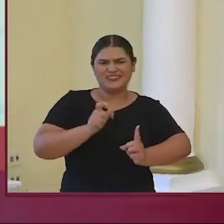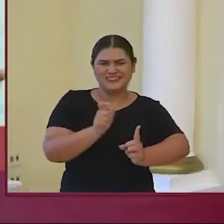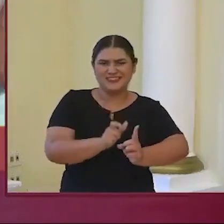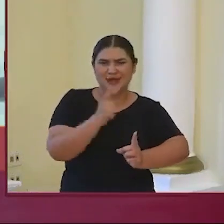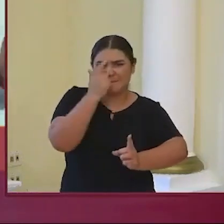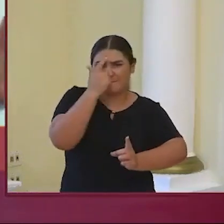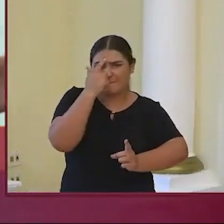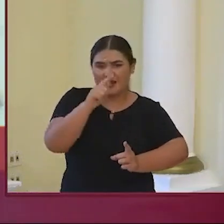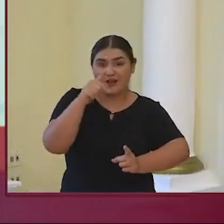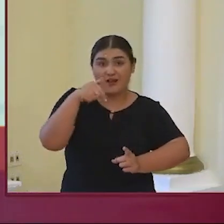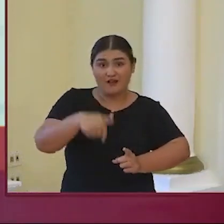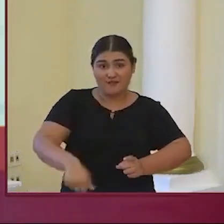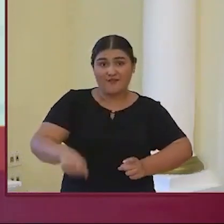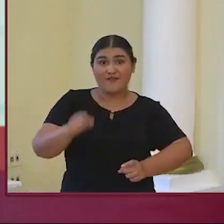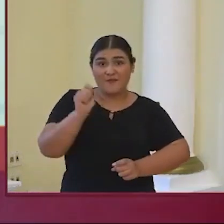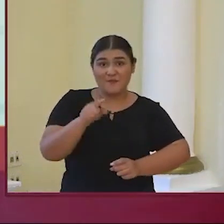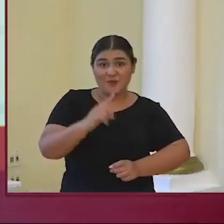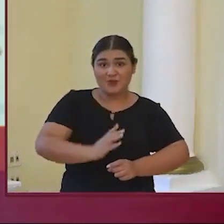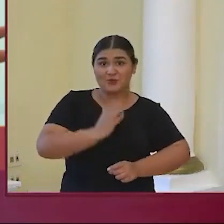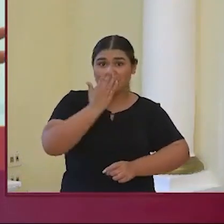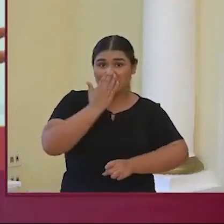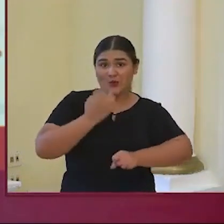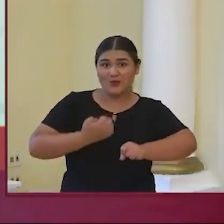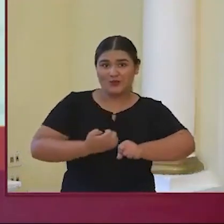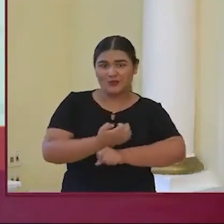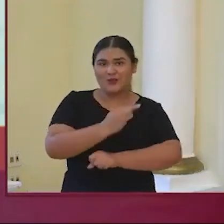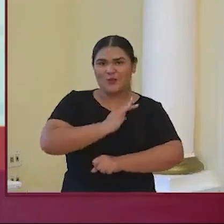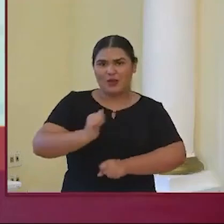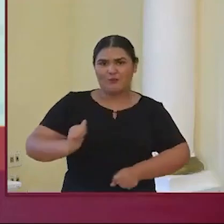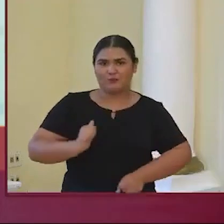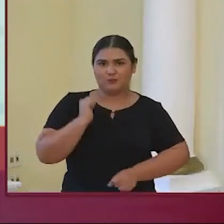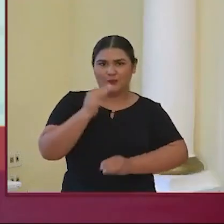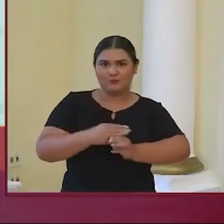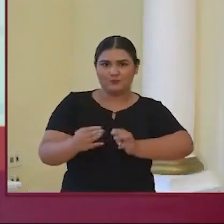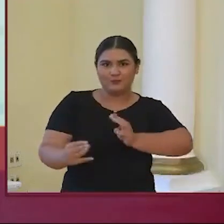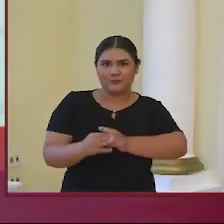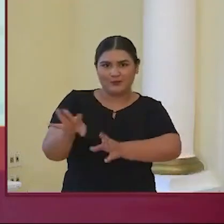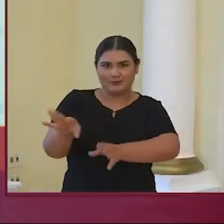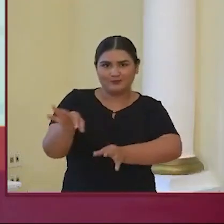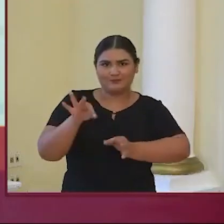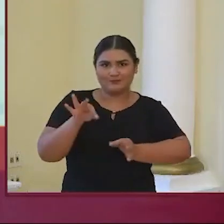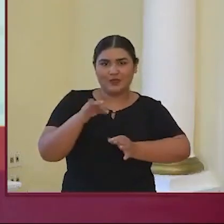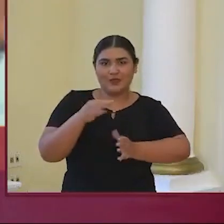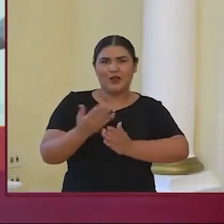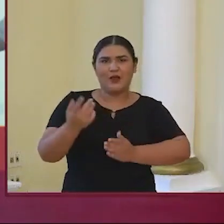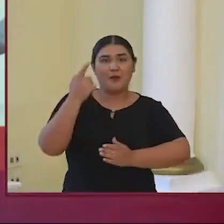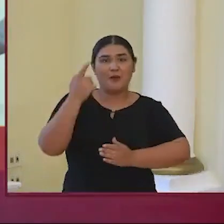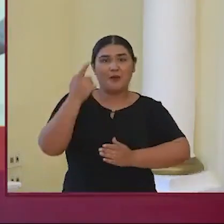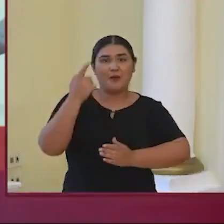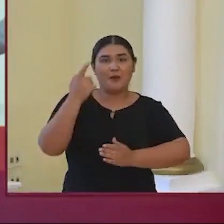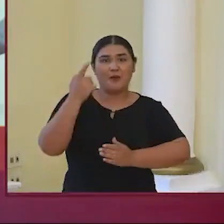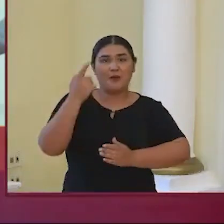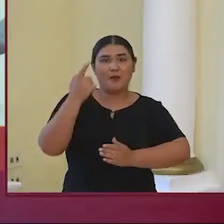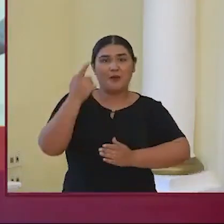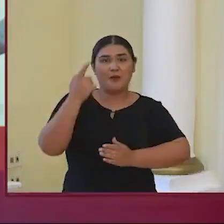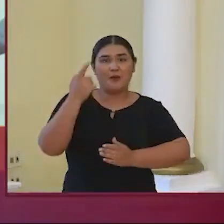en Sonora. Es decir, que no se lleven el litio en greña,